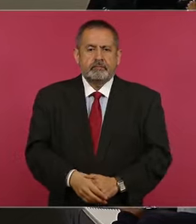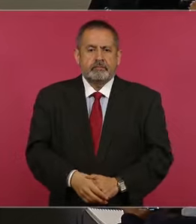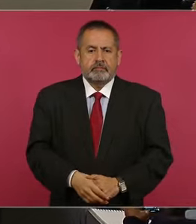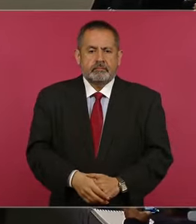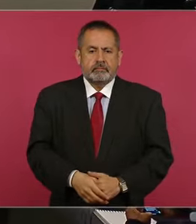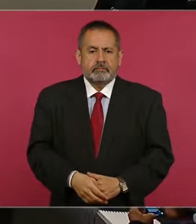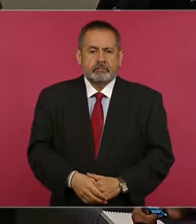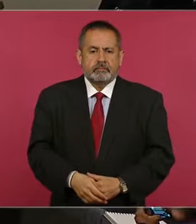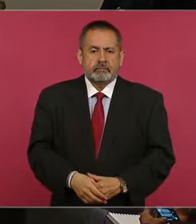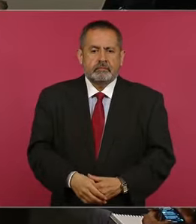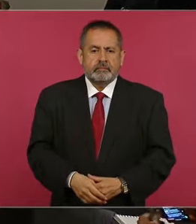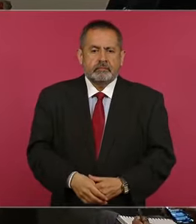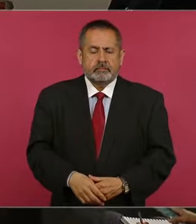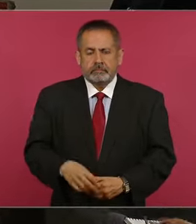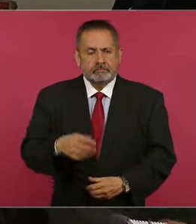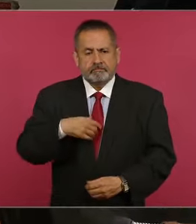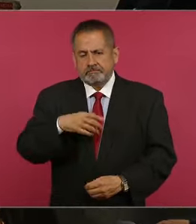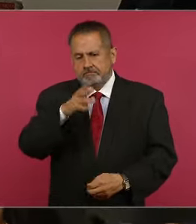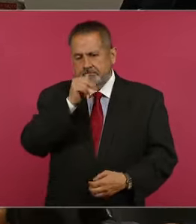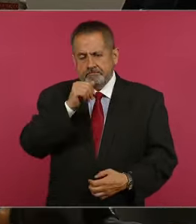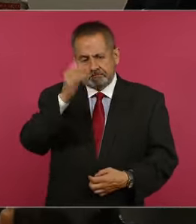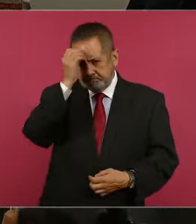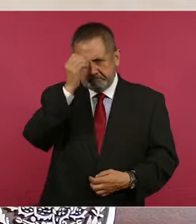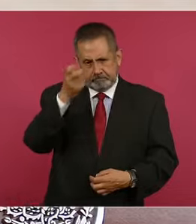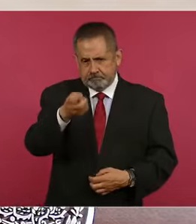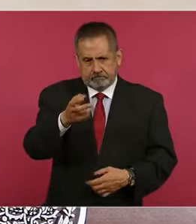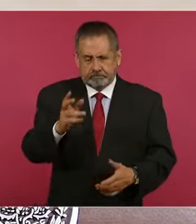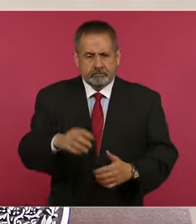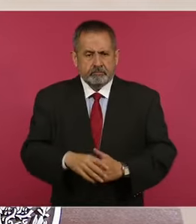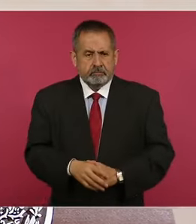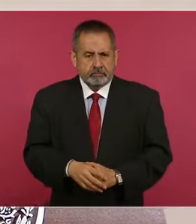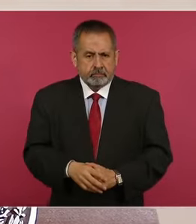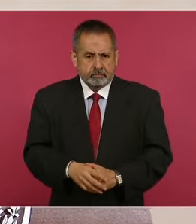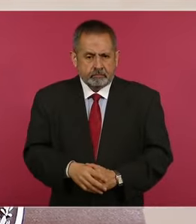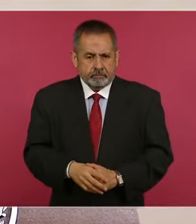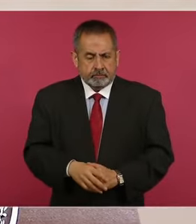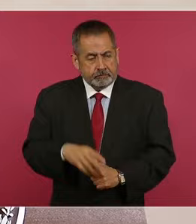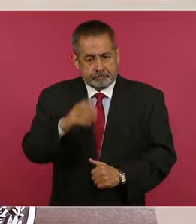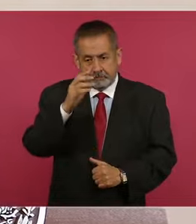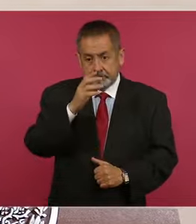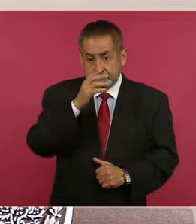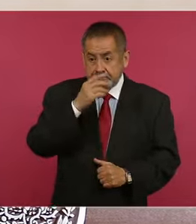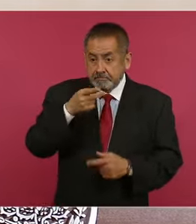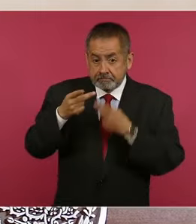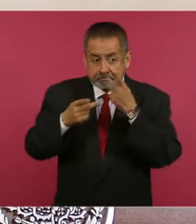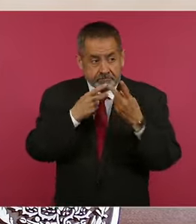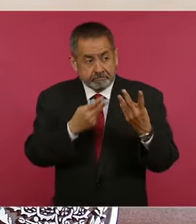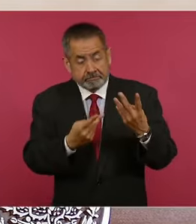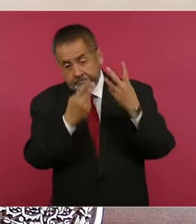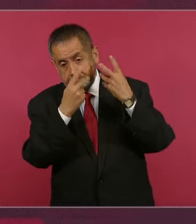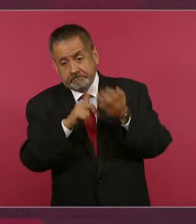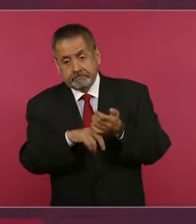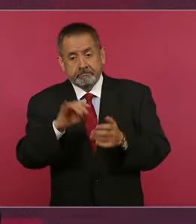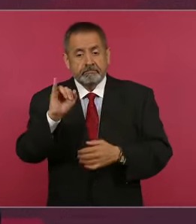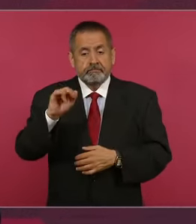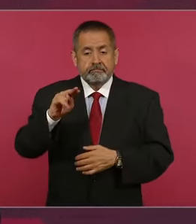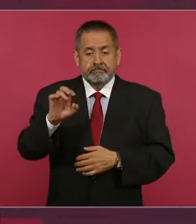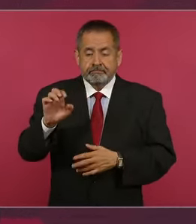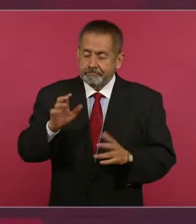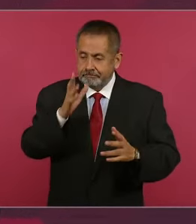puedo opinar sobre eso. Me van a cepillar los del INE.